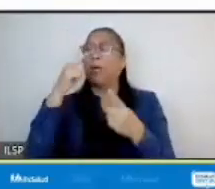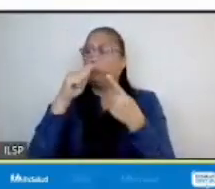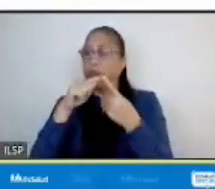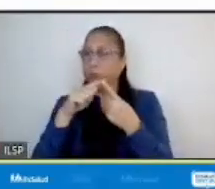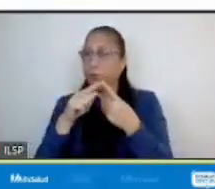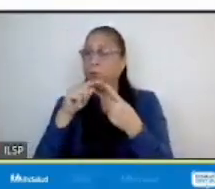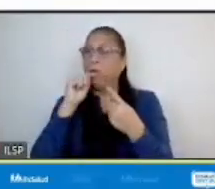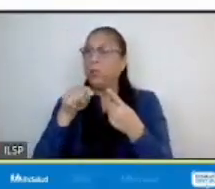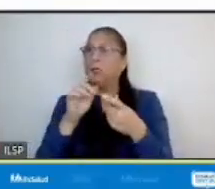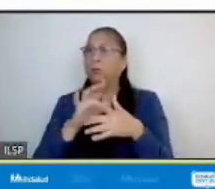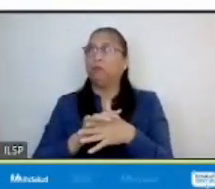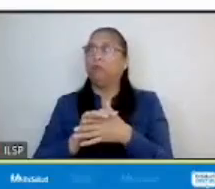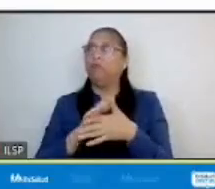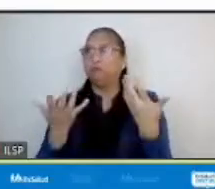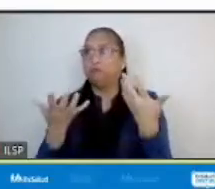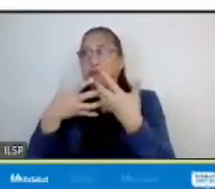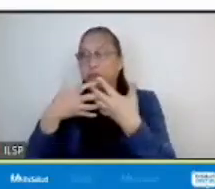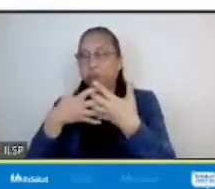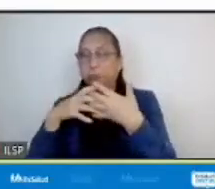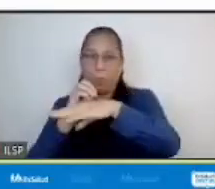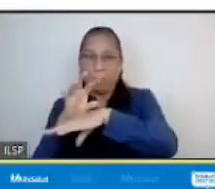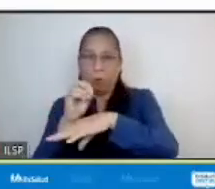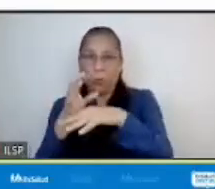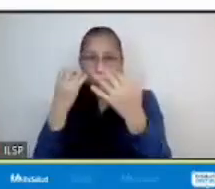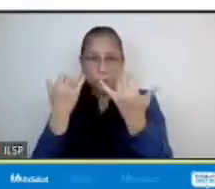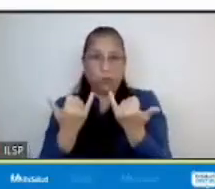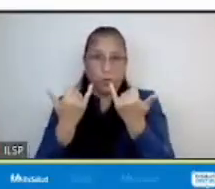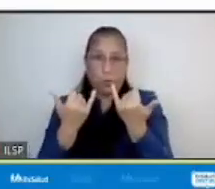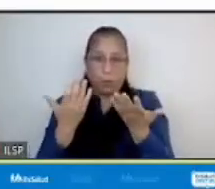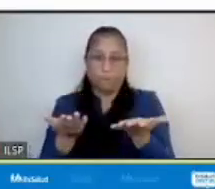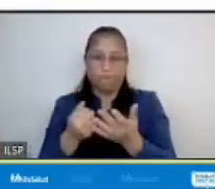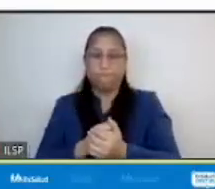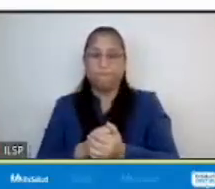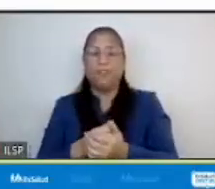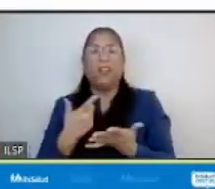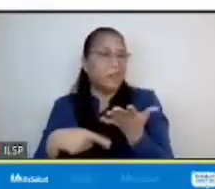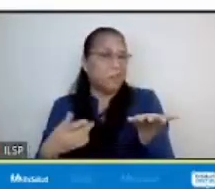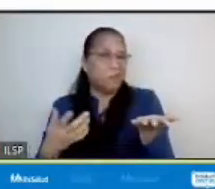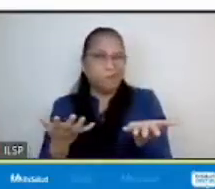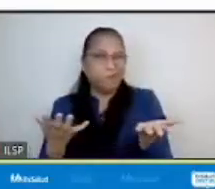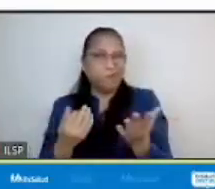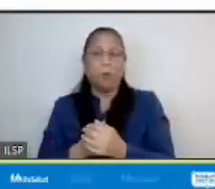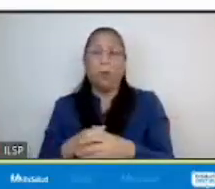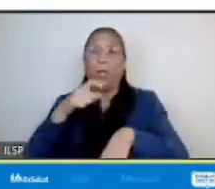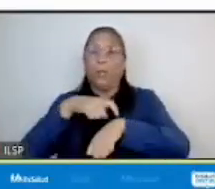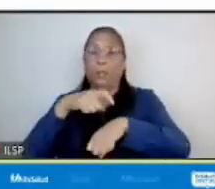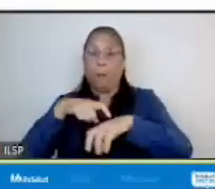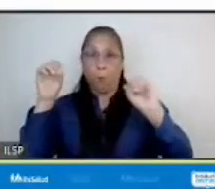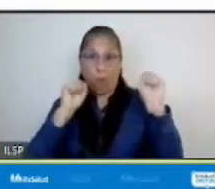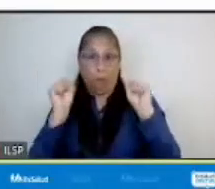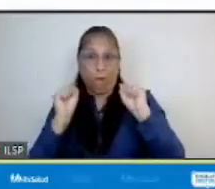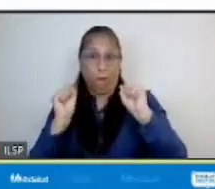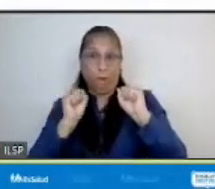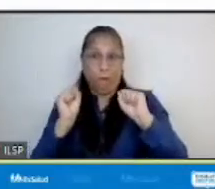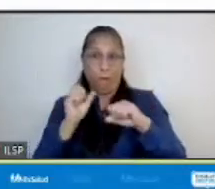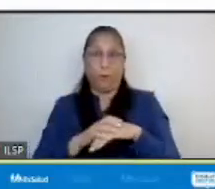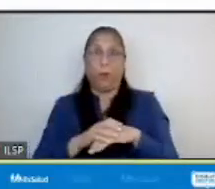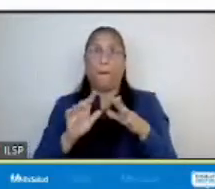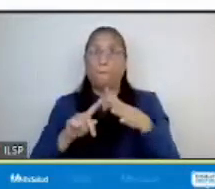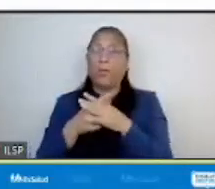se puede inferir cuáles van a ser las recomendaciones que voy a decir después, es que en el invierno, al hacer más